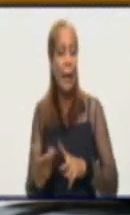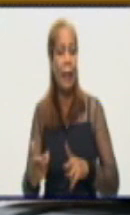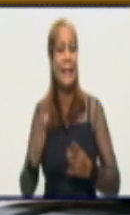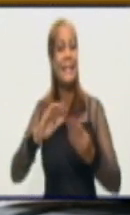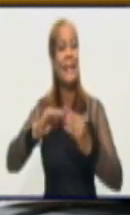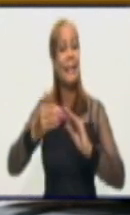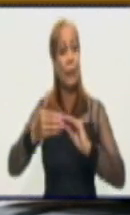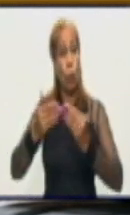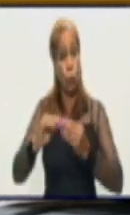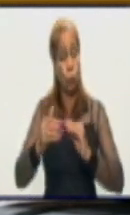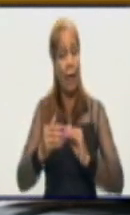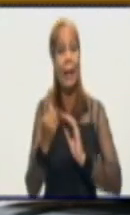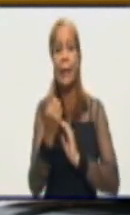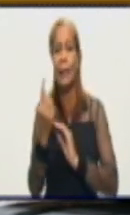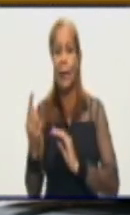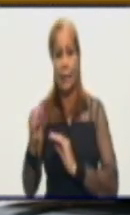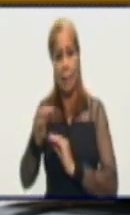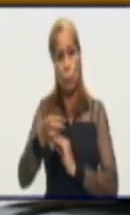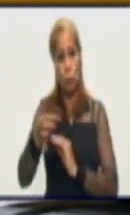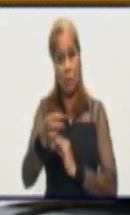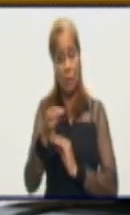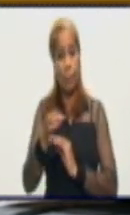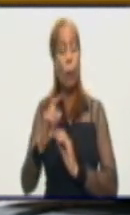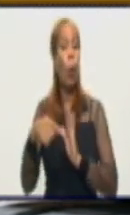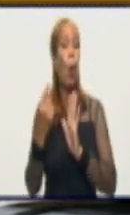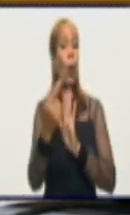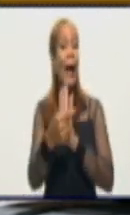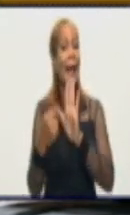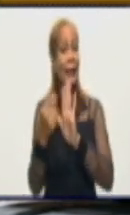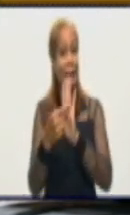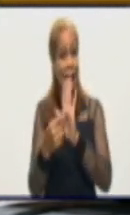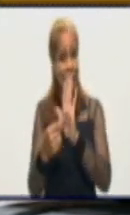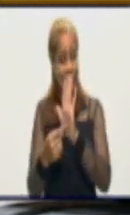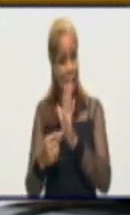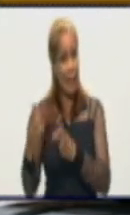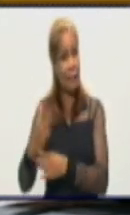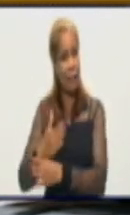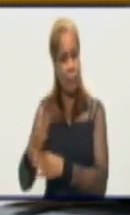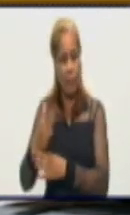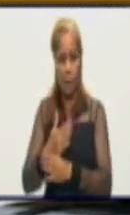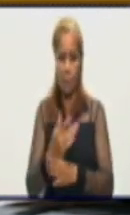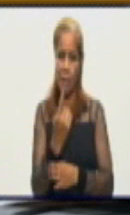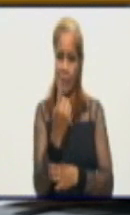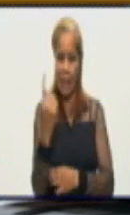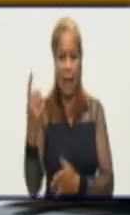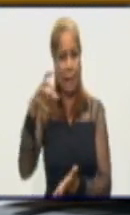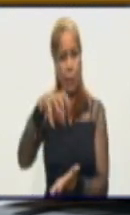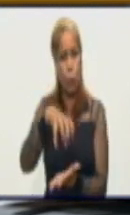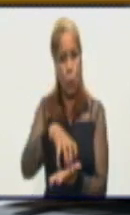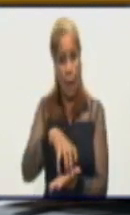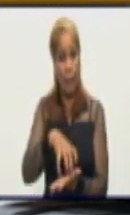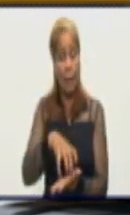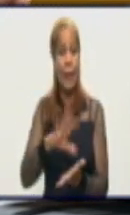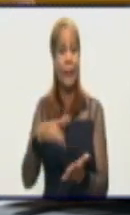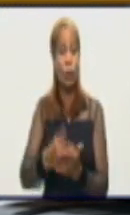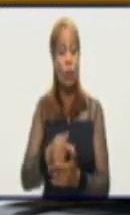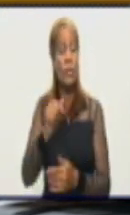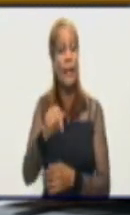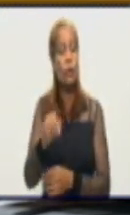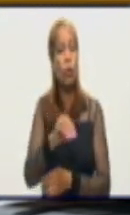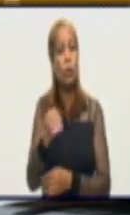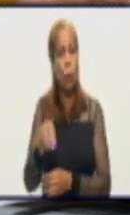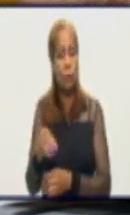temporales municipales con las características particulares de cada uno de estos territorios. Y ahí precisamente es en el área de salud, es